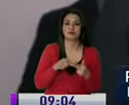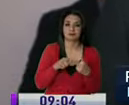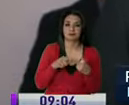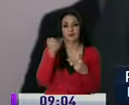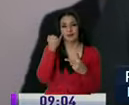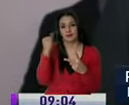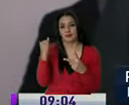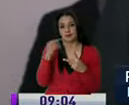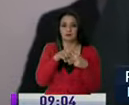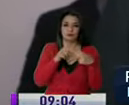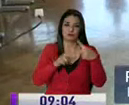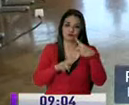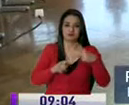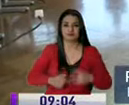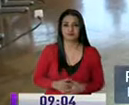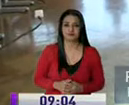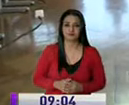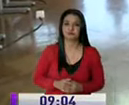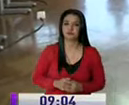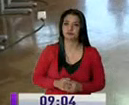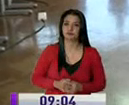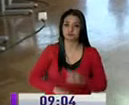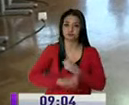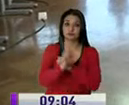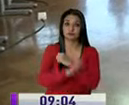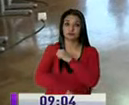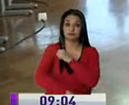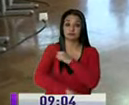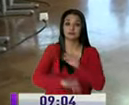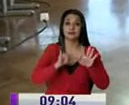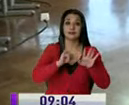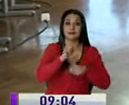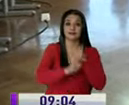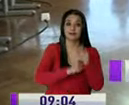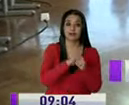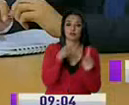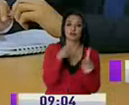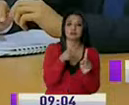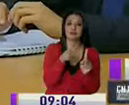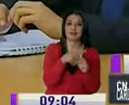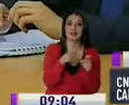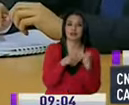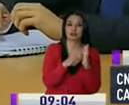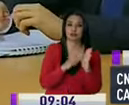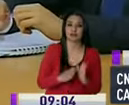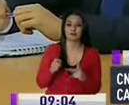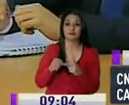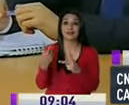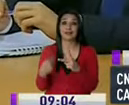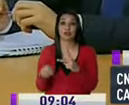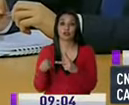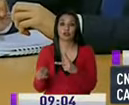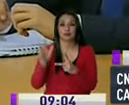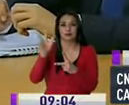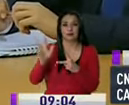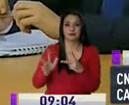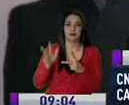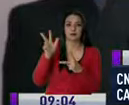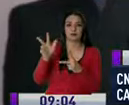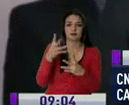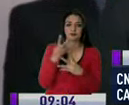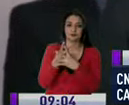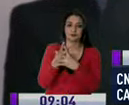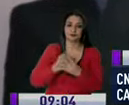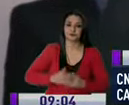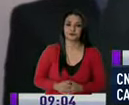del hijo del señor excontralor. En la sentencia consta la condena de 6 años para Carlos Pollitt, mientras que para su hijo se dictaminó 3 años de prisión. Se